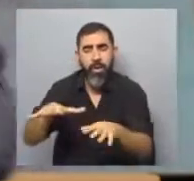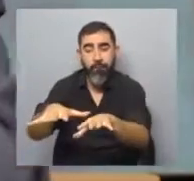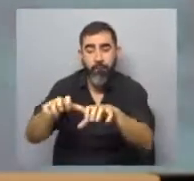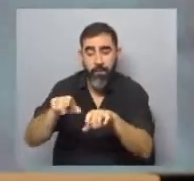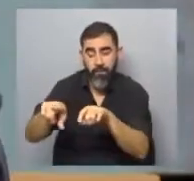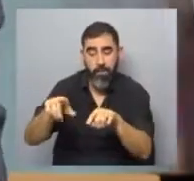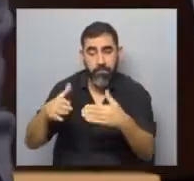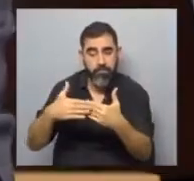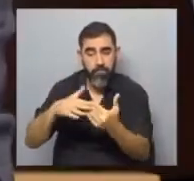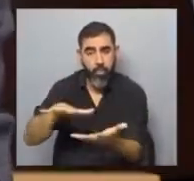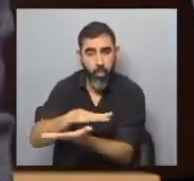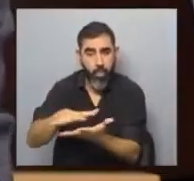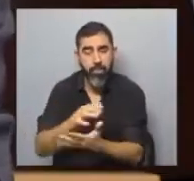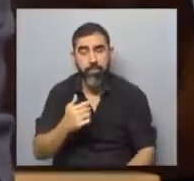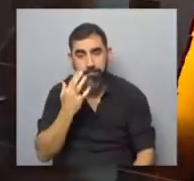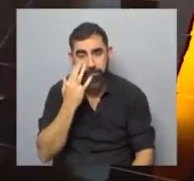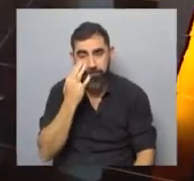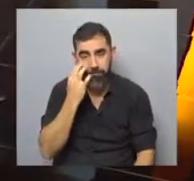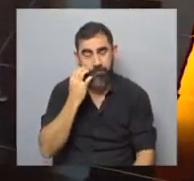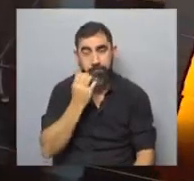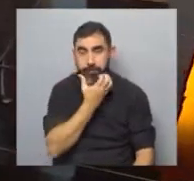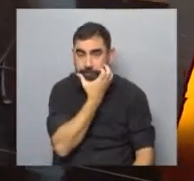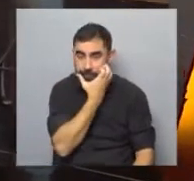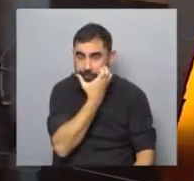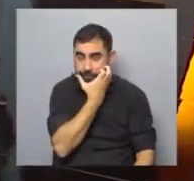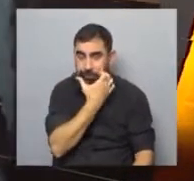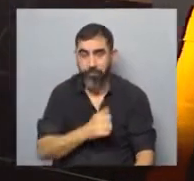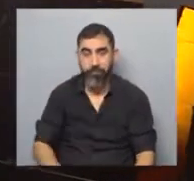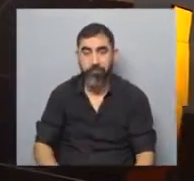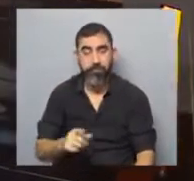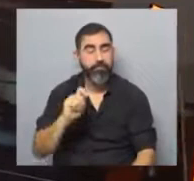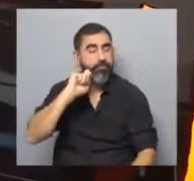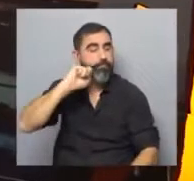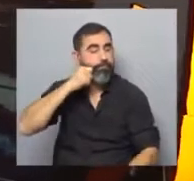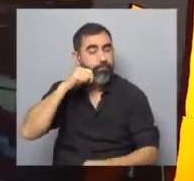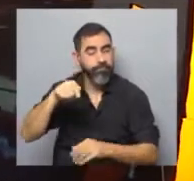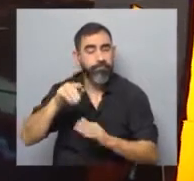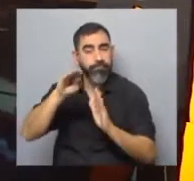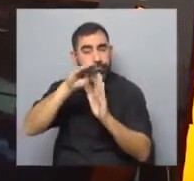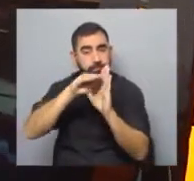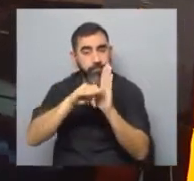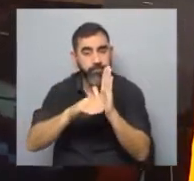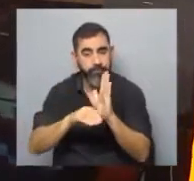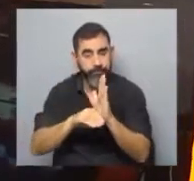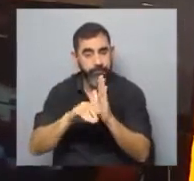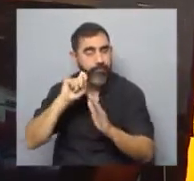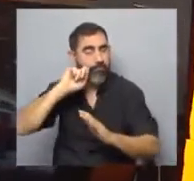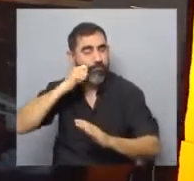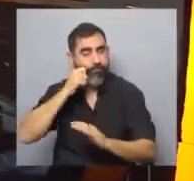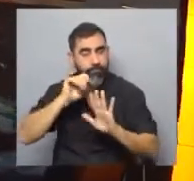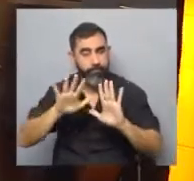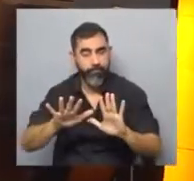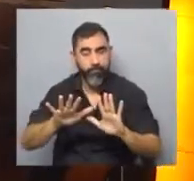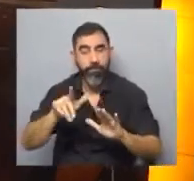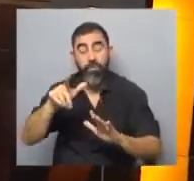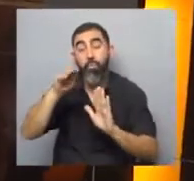se desarrolla en ese ámbito? Bueno, esto es lo maravilloso que tiene este programa de UNESCO, ¿verdad? Que para UNESCO